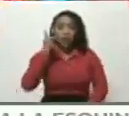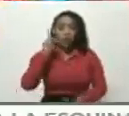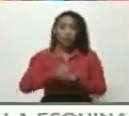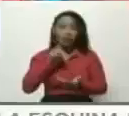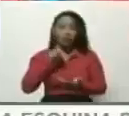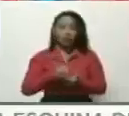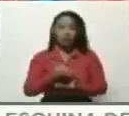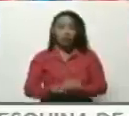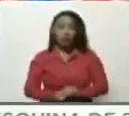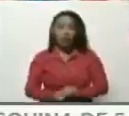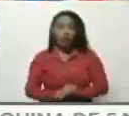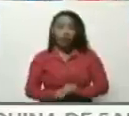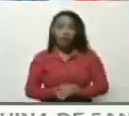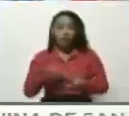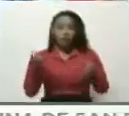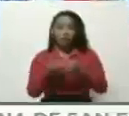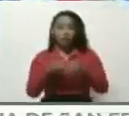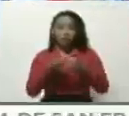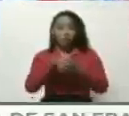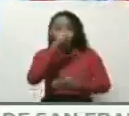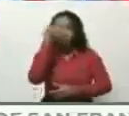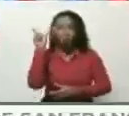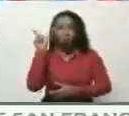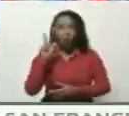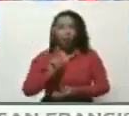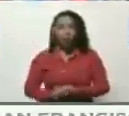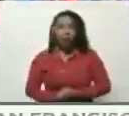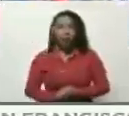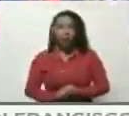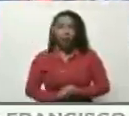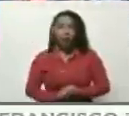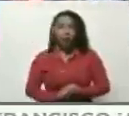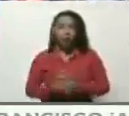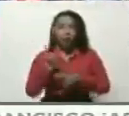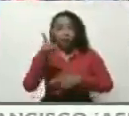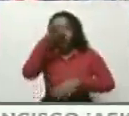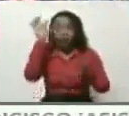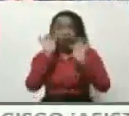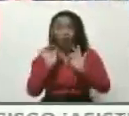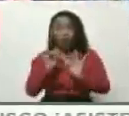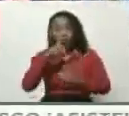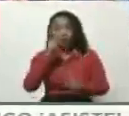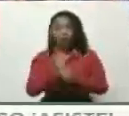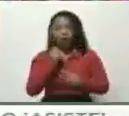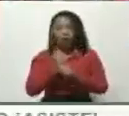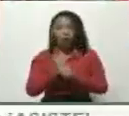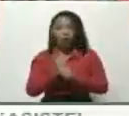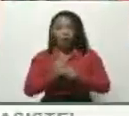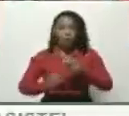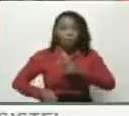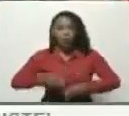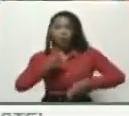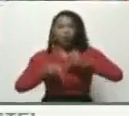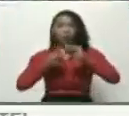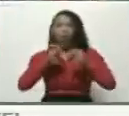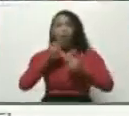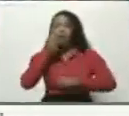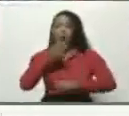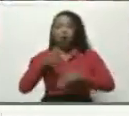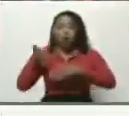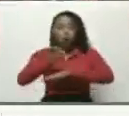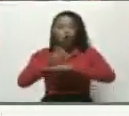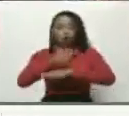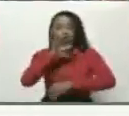participación del partido en este método de gestión por la construcción del buen gobierno por